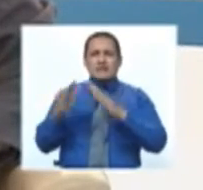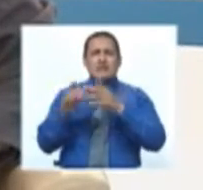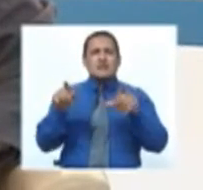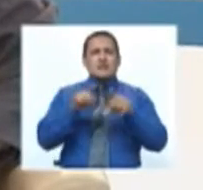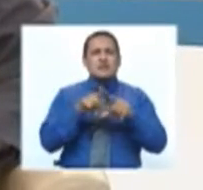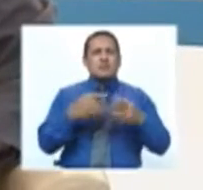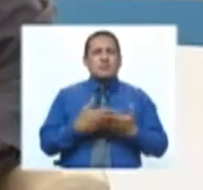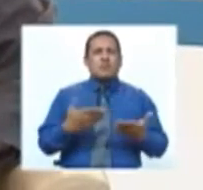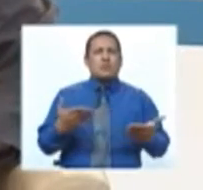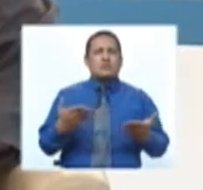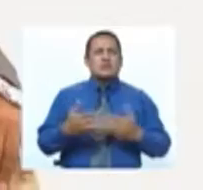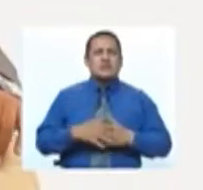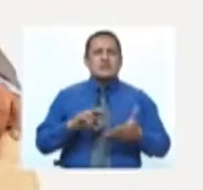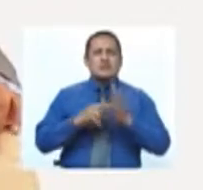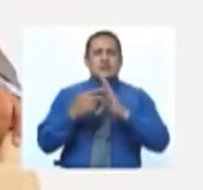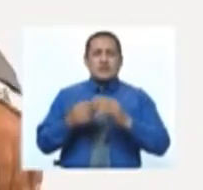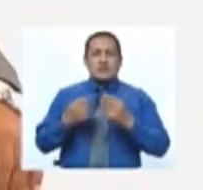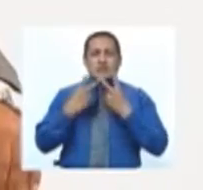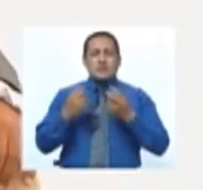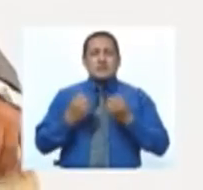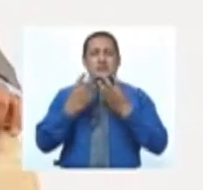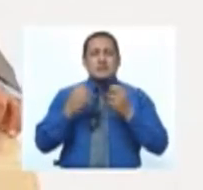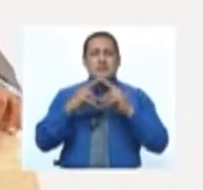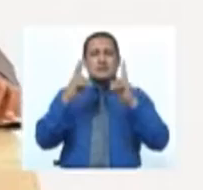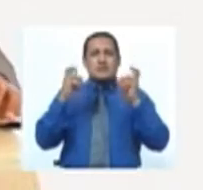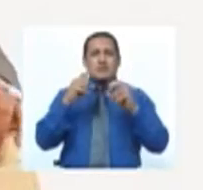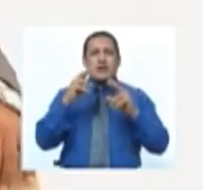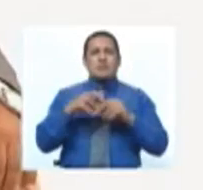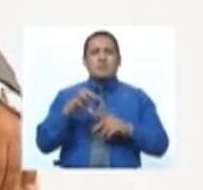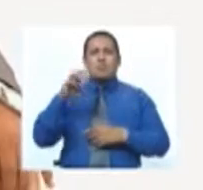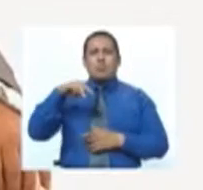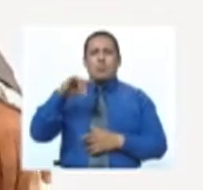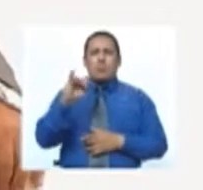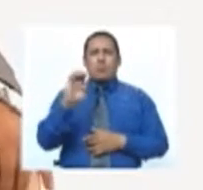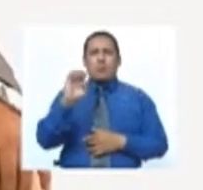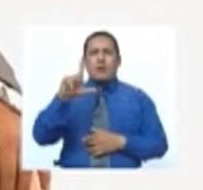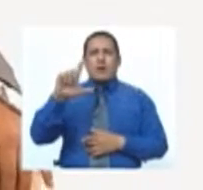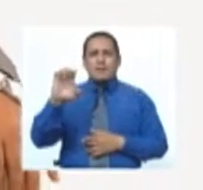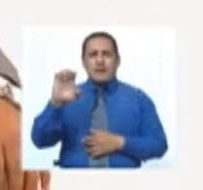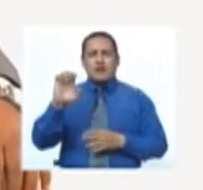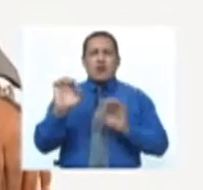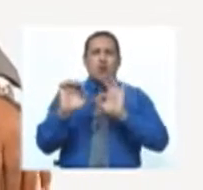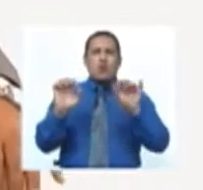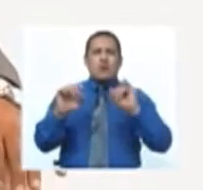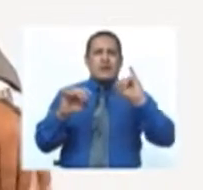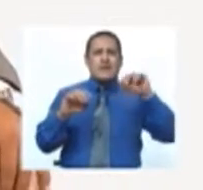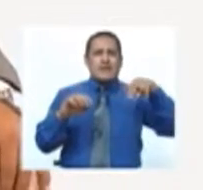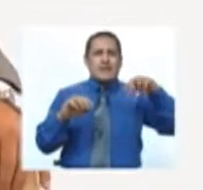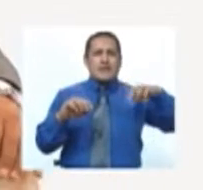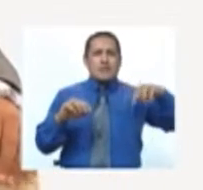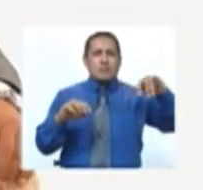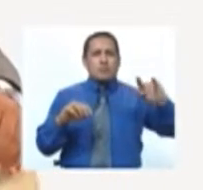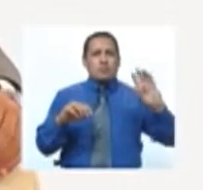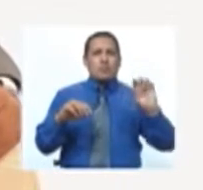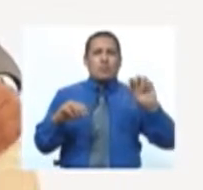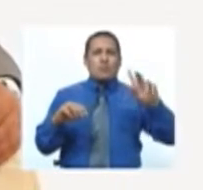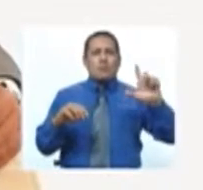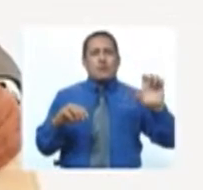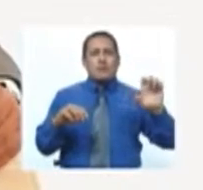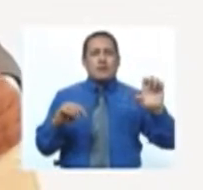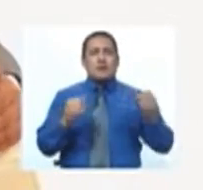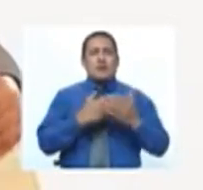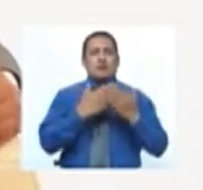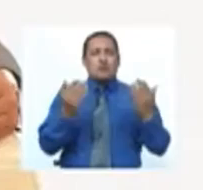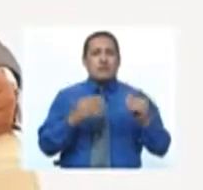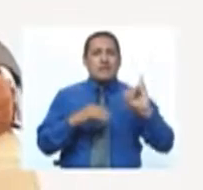mueble, digamos, para tenerlo claro? Me parece una digresión importante que debiéramos hacer al comienzo de esta conversación. En efecto, los